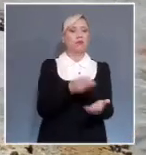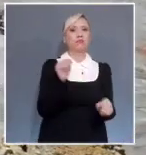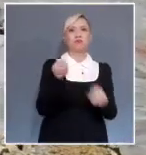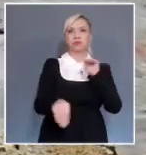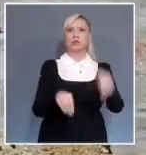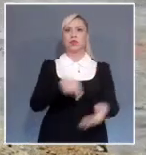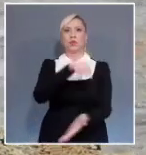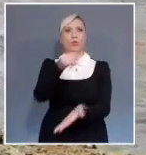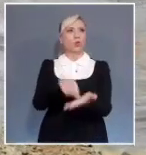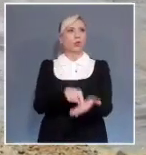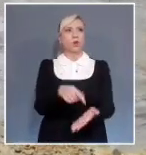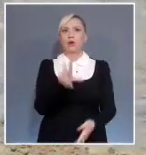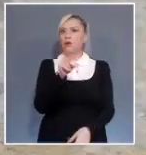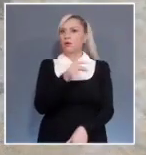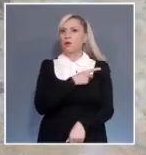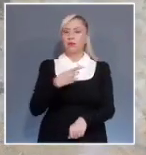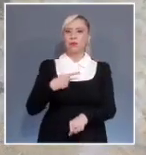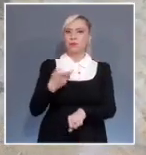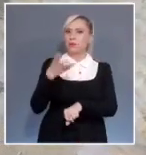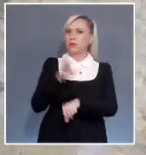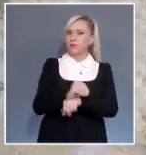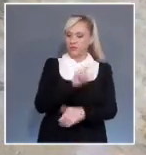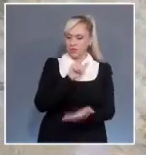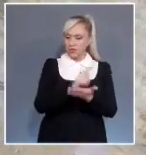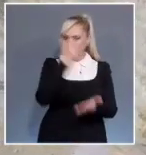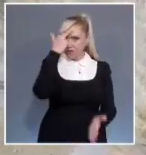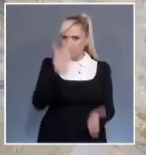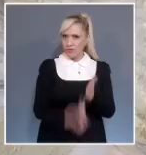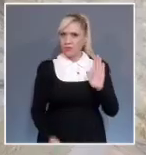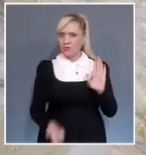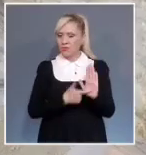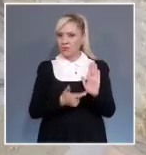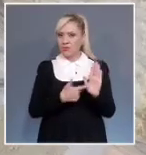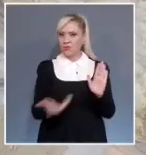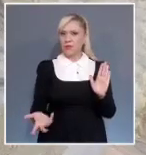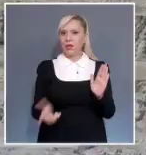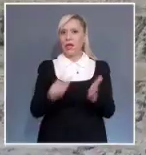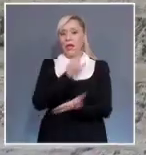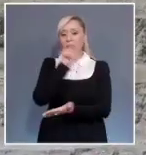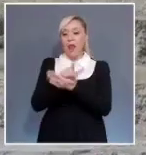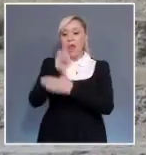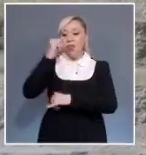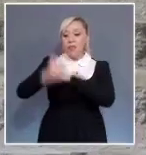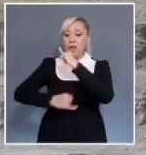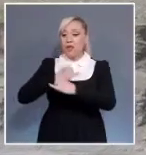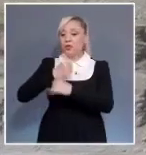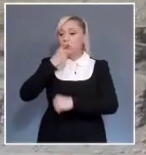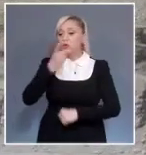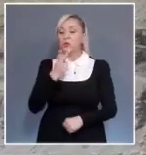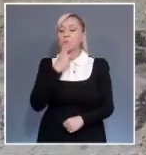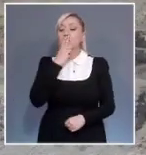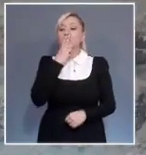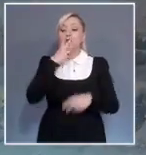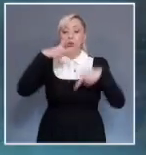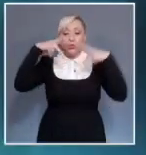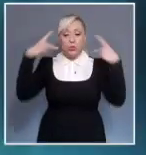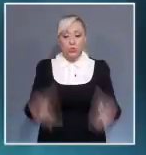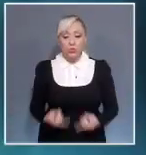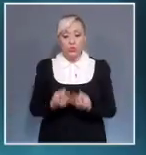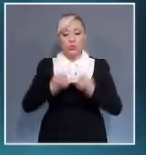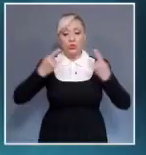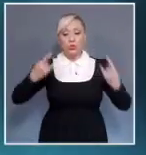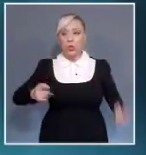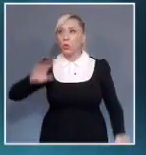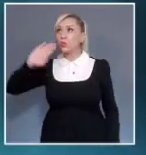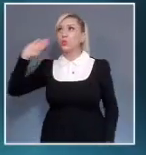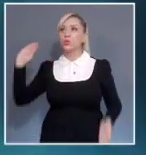ilegalidad, aún y cuando la Convención del Patrimonio Mundial de la UNESCO lo prohíbe. ¿Y